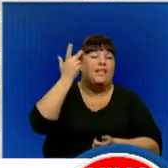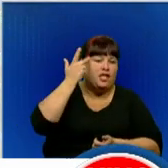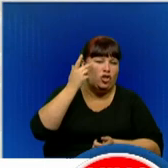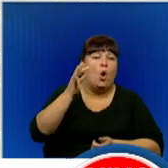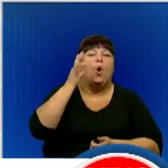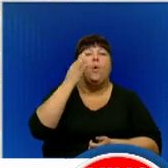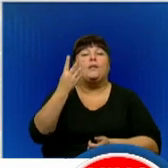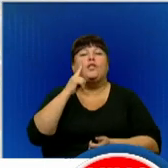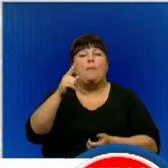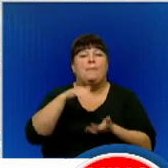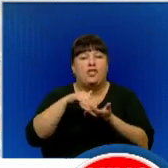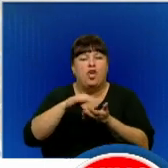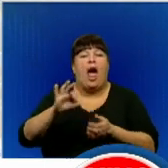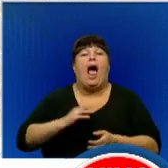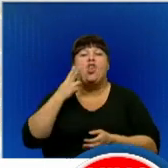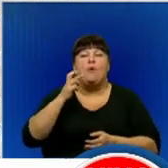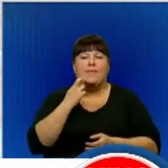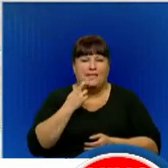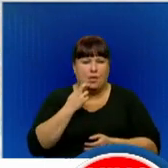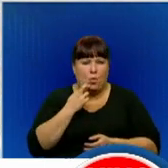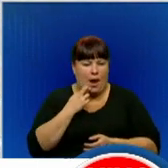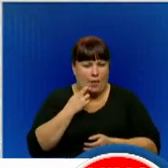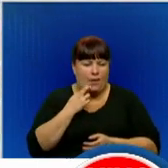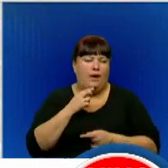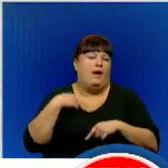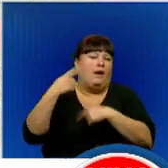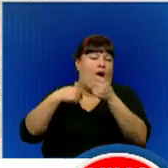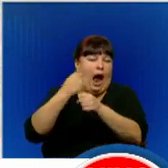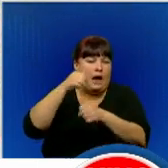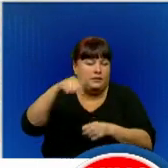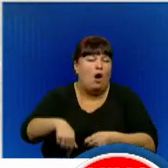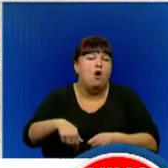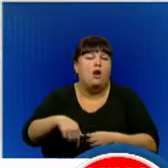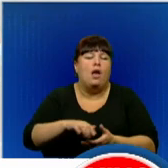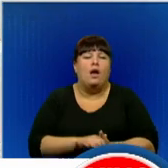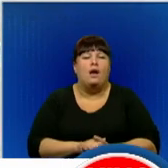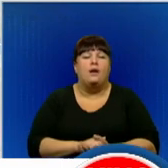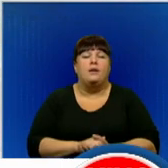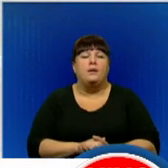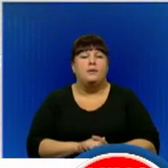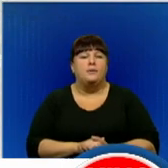44 mil millones para el año 2019 y llegamos a una tienda donde